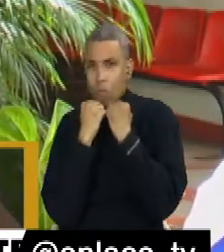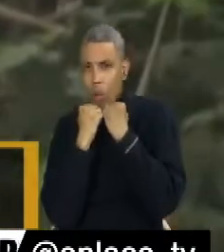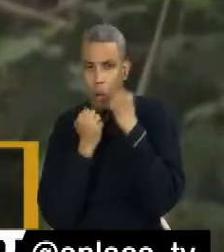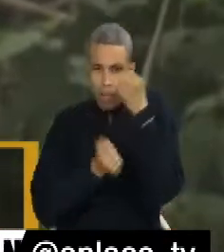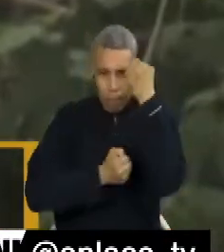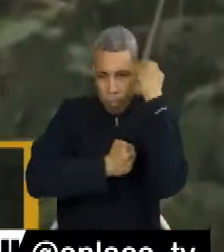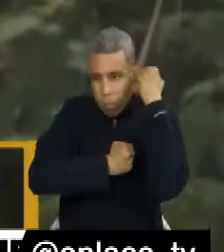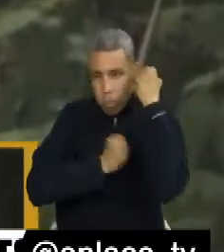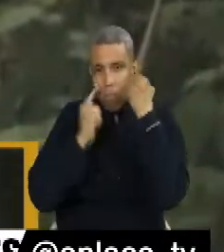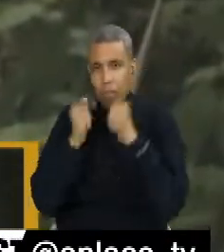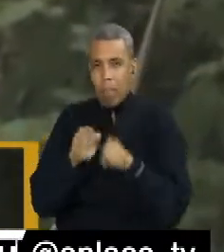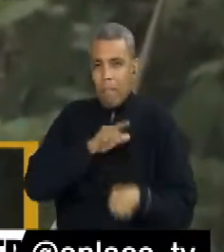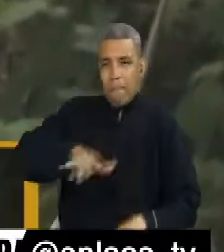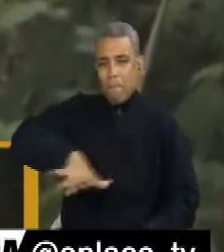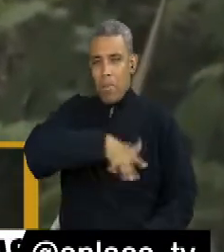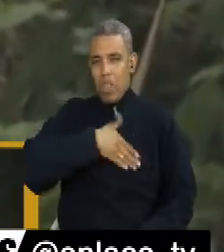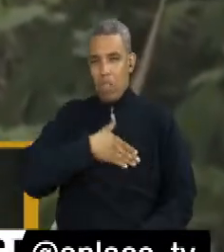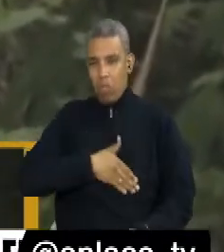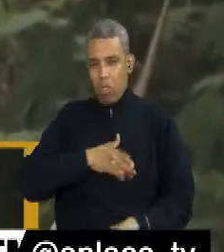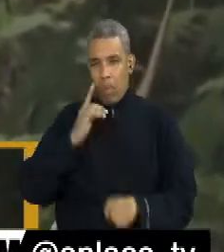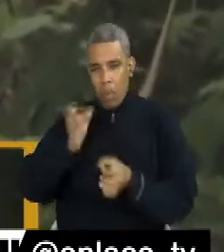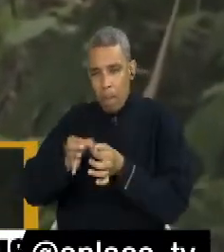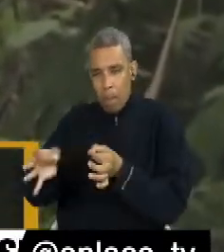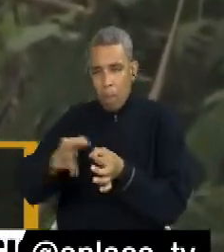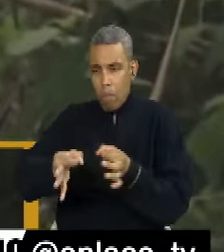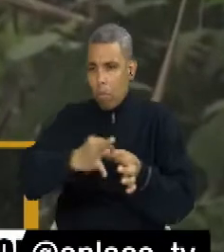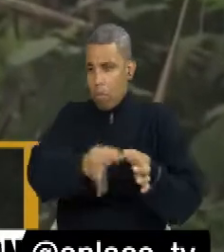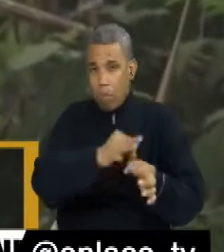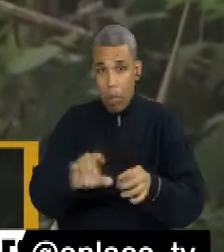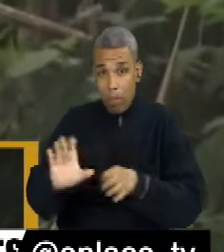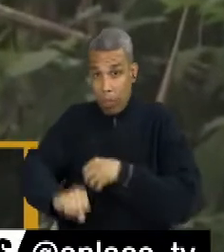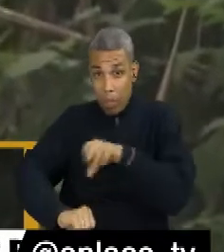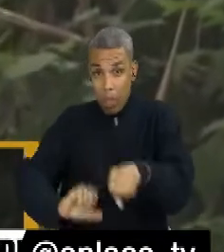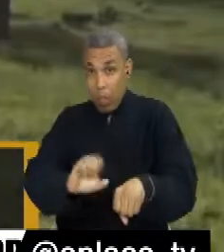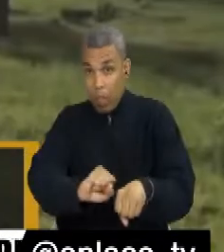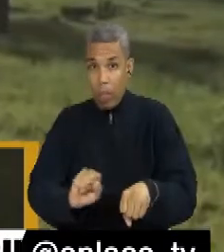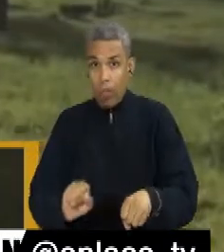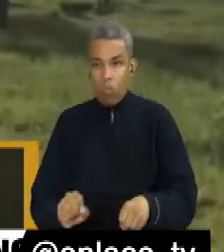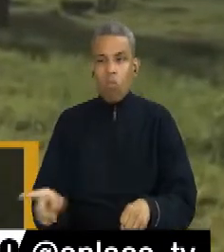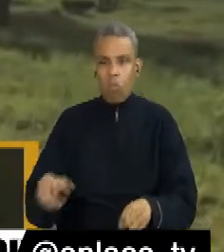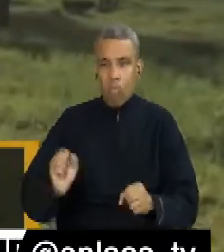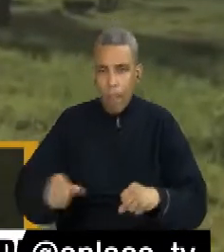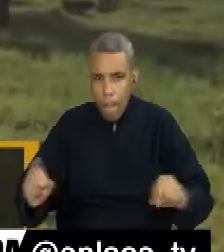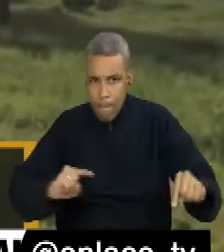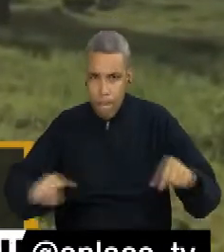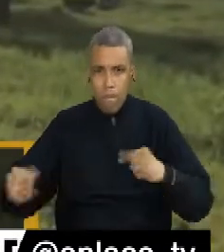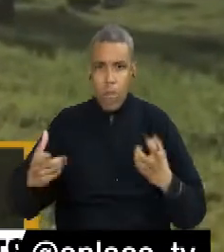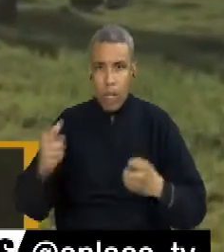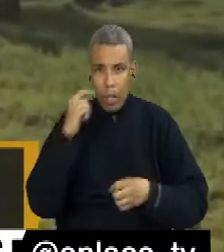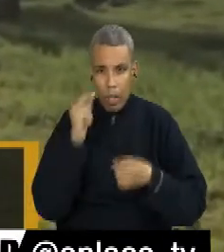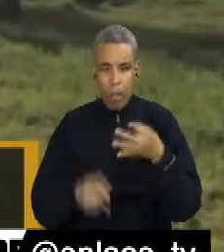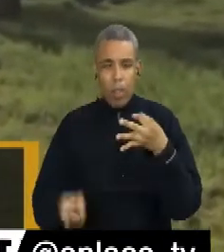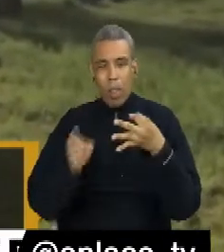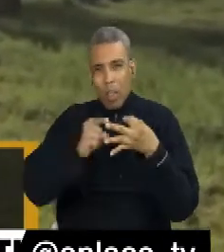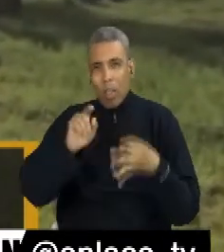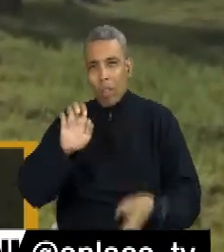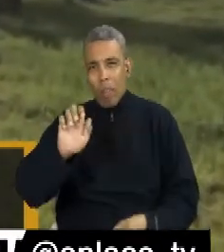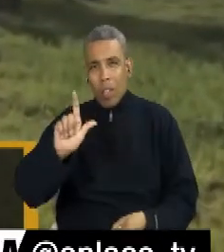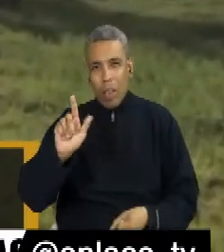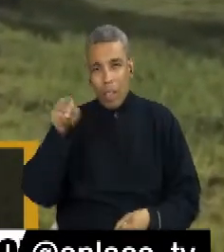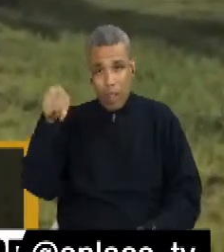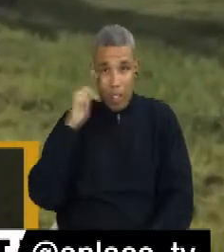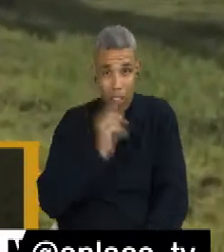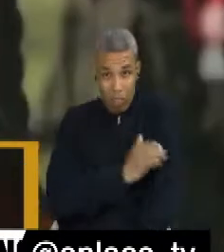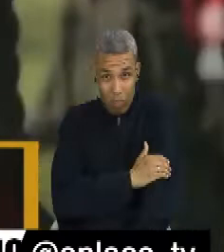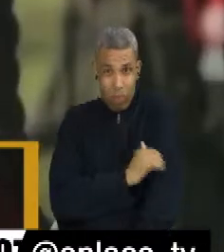Bolívar. Agregó que los habitantes de las regiones del sur de Bolívar están bajo el dominio y el accionar del ELN y grupos que han llegado a la zona donde